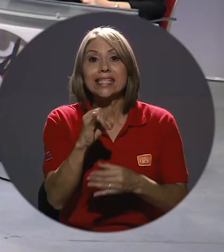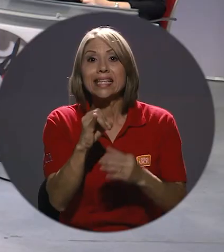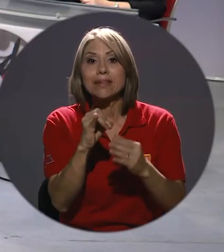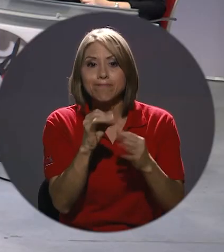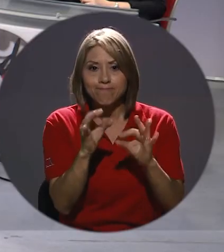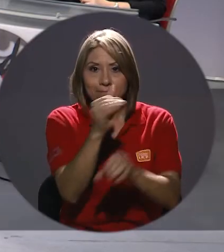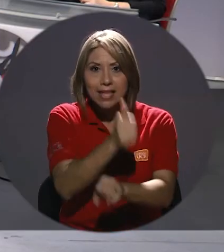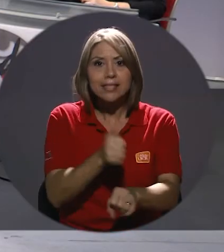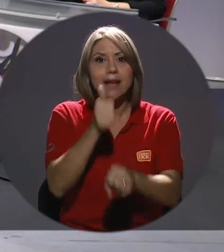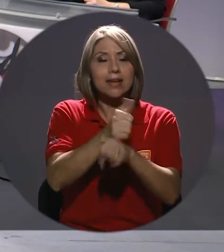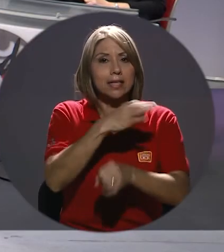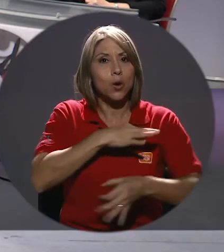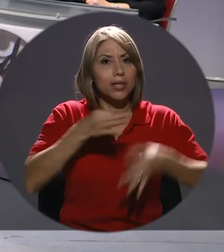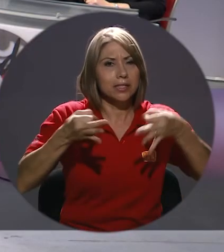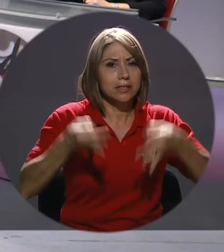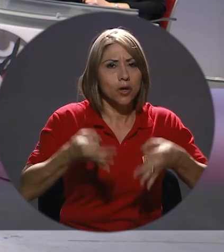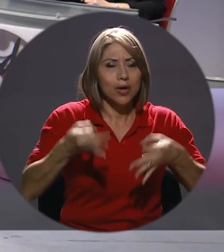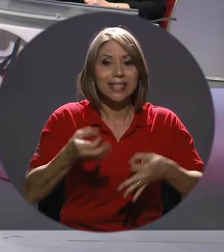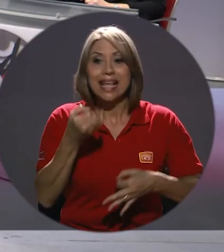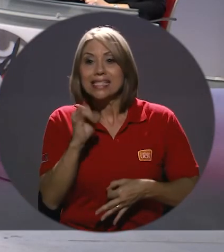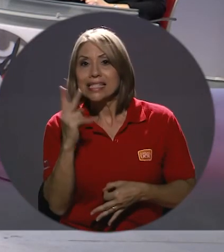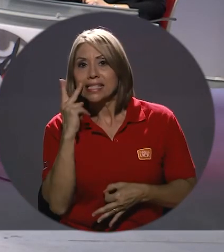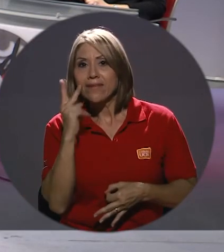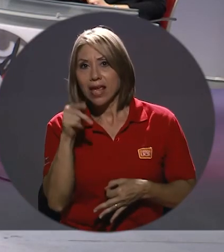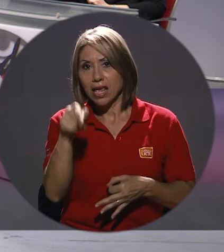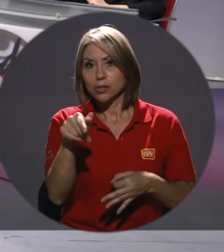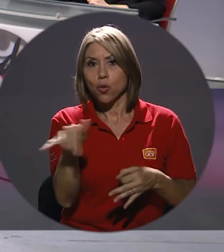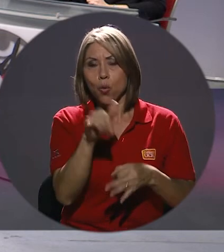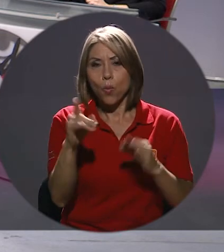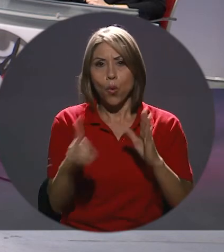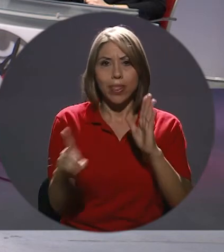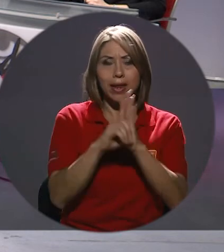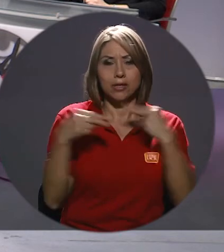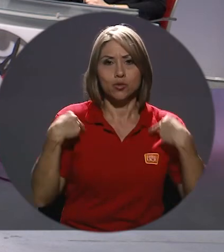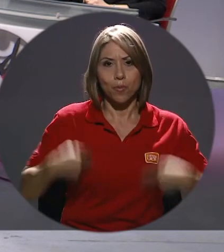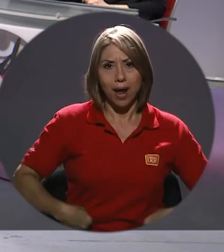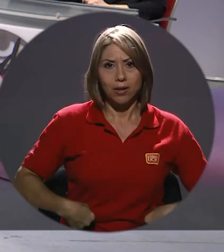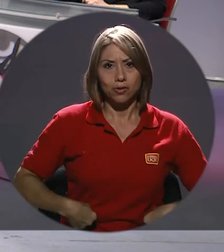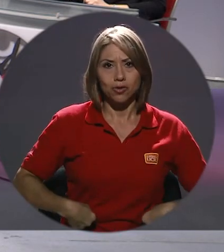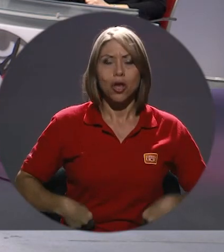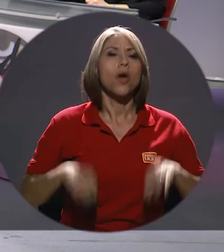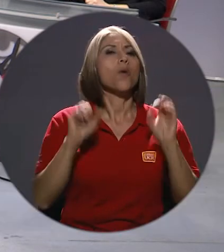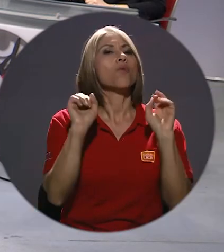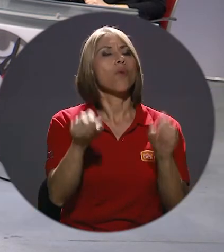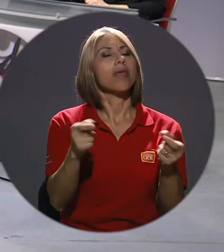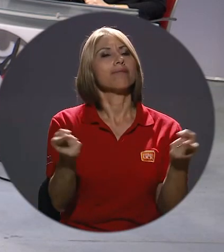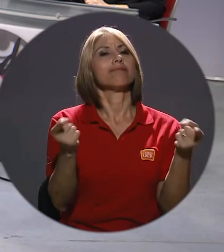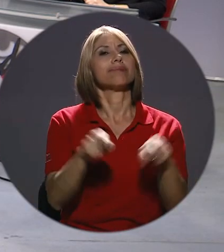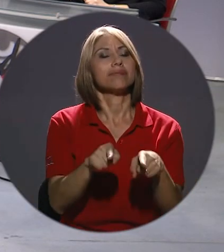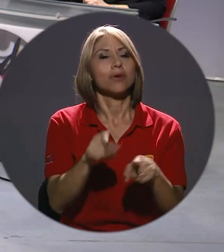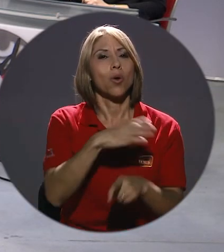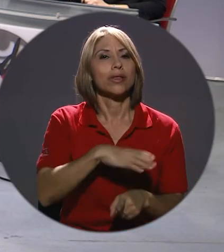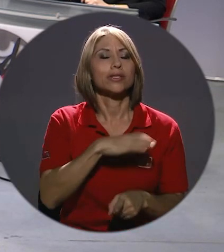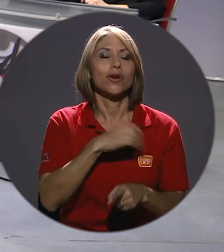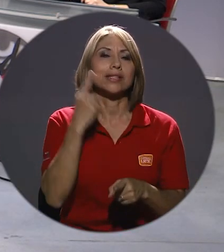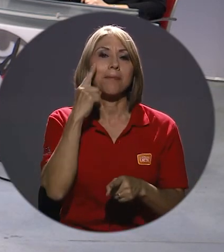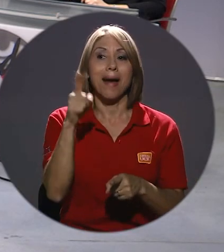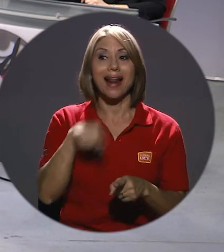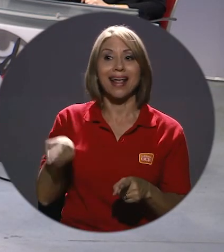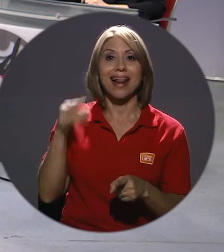las condiciones y se viera como un asunto de derechos humanos, creando las condiciones para facilitar el